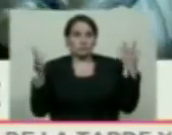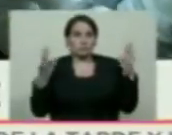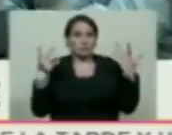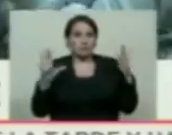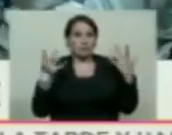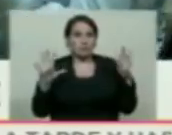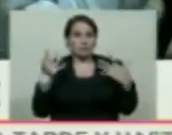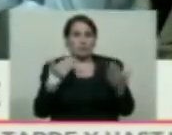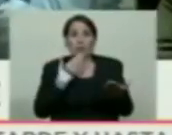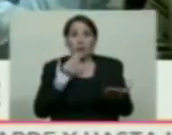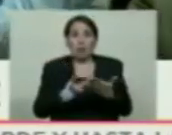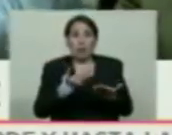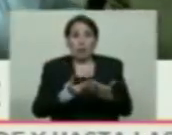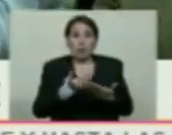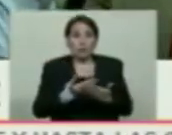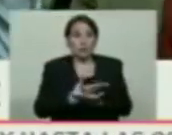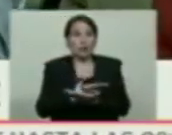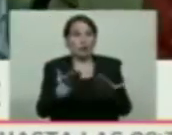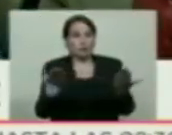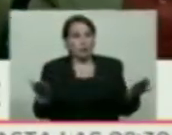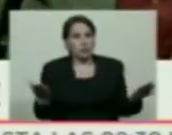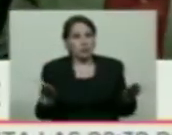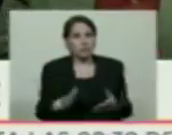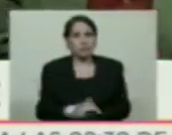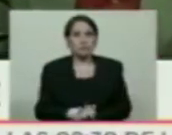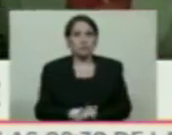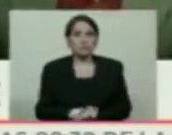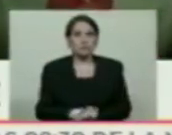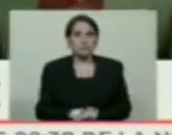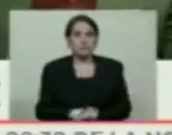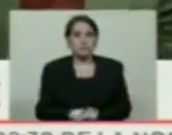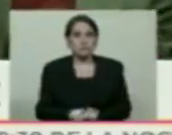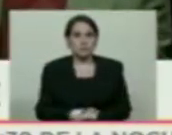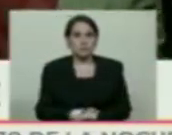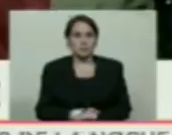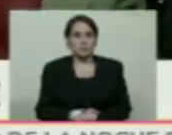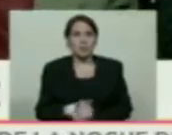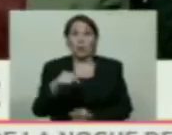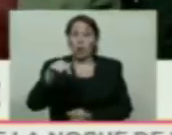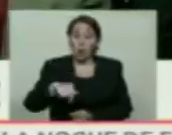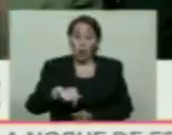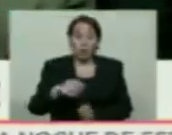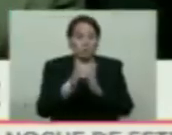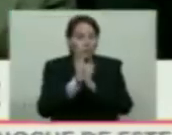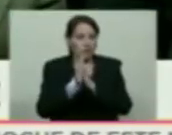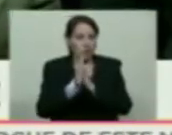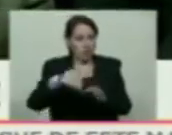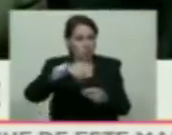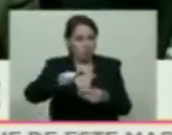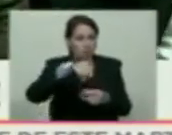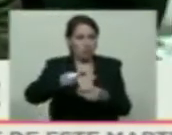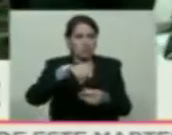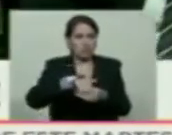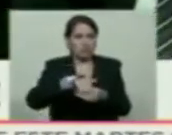Yo le pido a ustedes, compañeros, compañeras, que hoy sometamos a votación, y